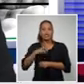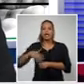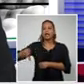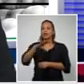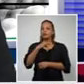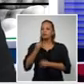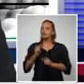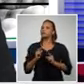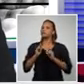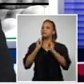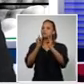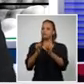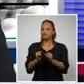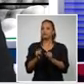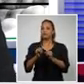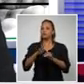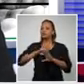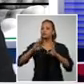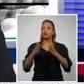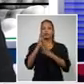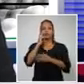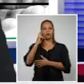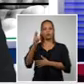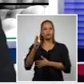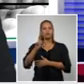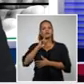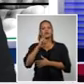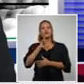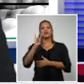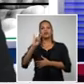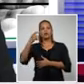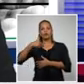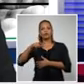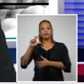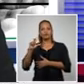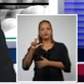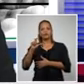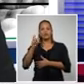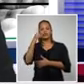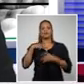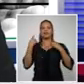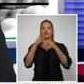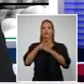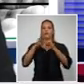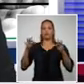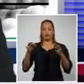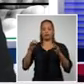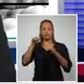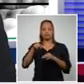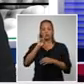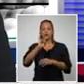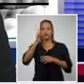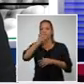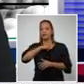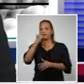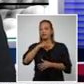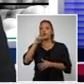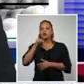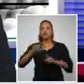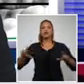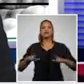también este reconocimiento de la juventud y los pioneros en este 4 de abril. Y hoy también está de aniversario el